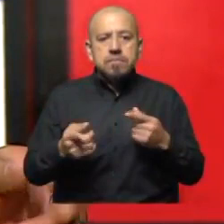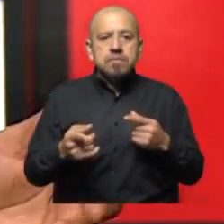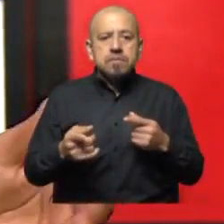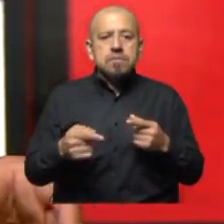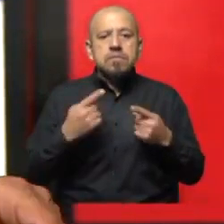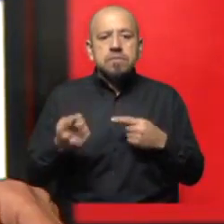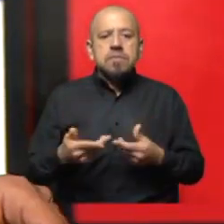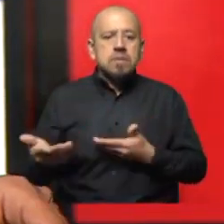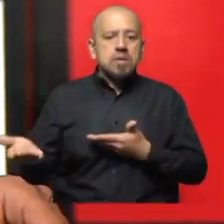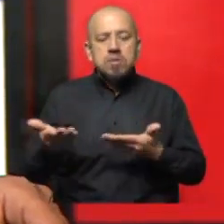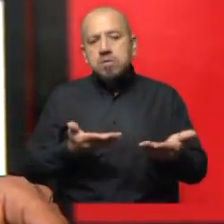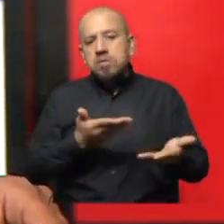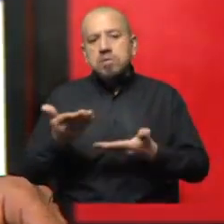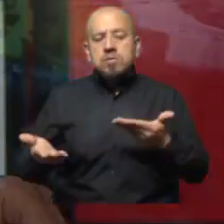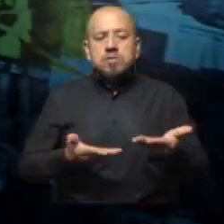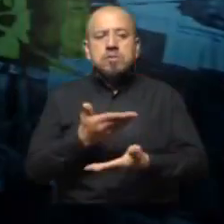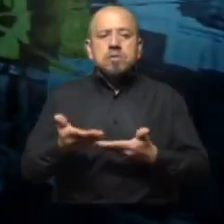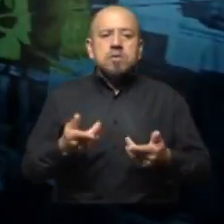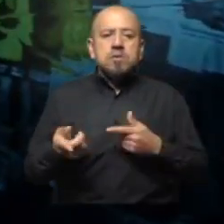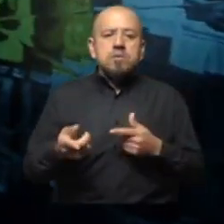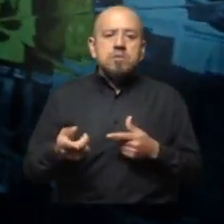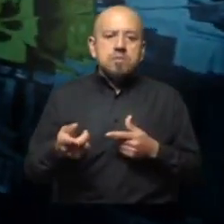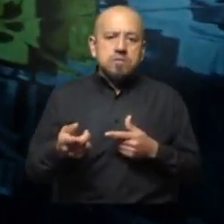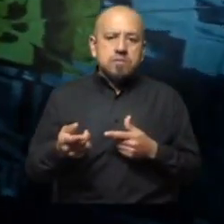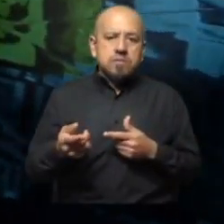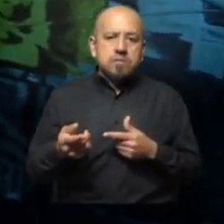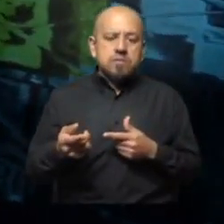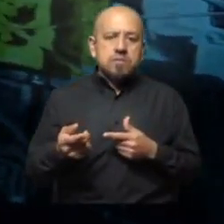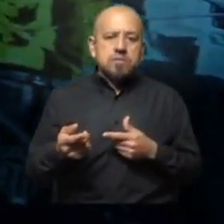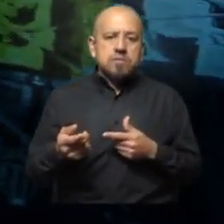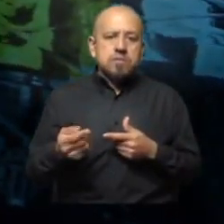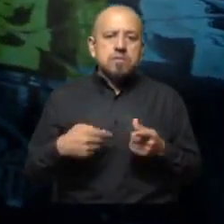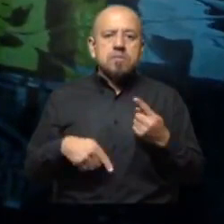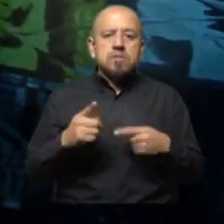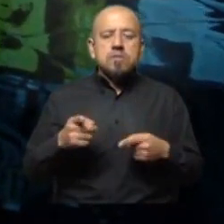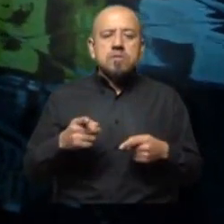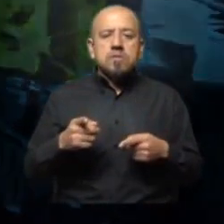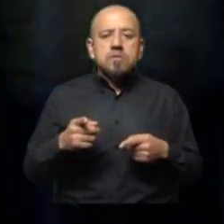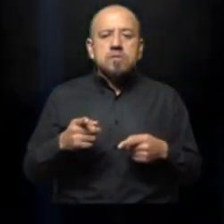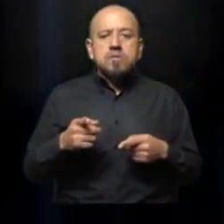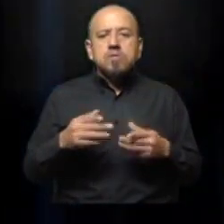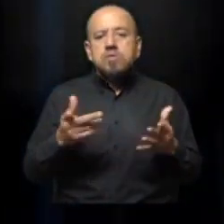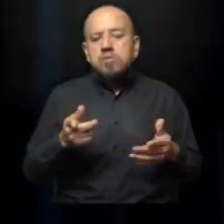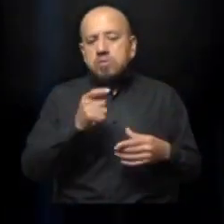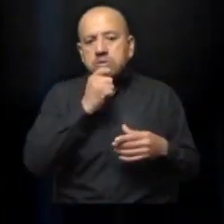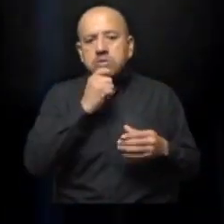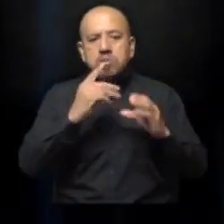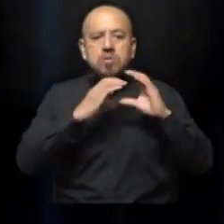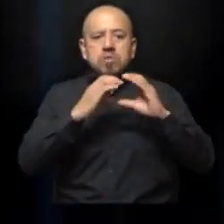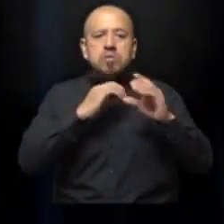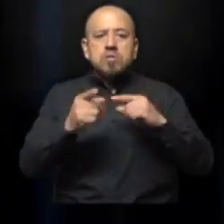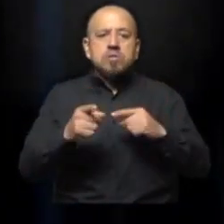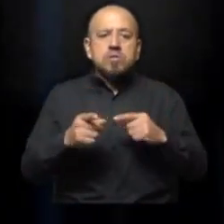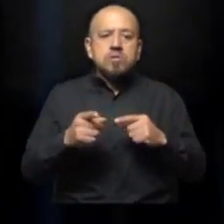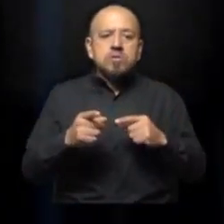compartir pero aparte de lo periodístico o de comunicación también